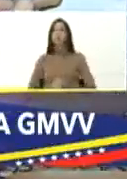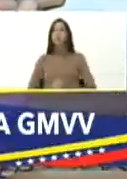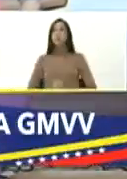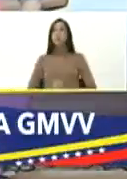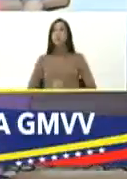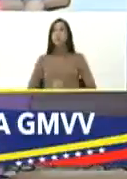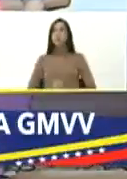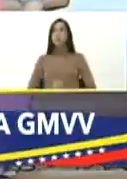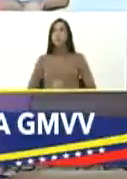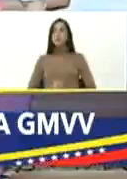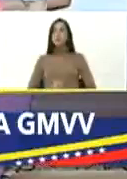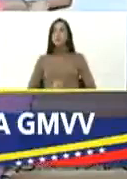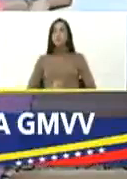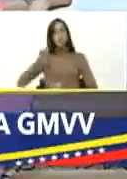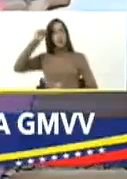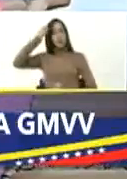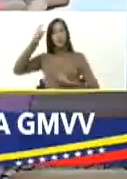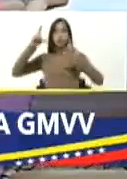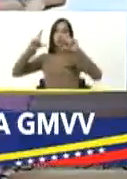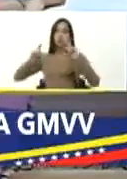La foto para el recuerdo.